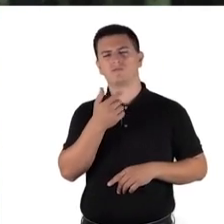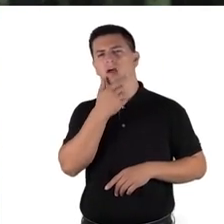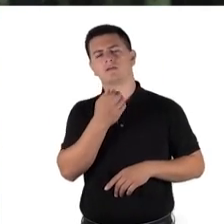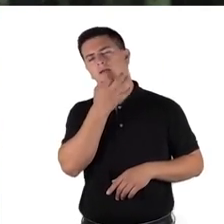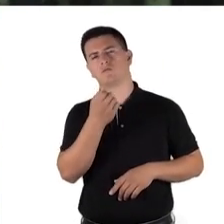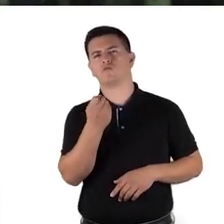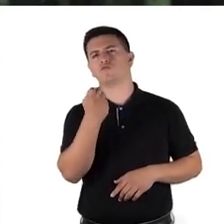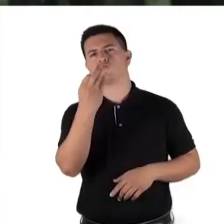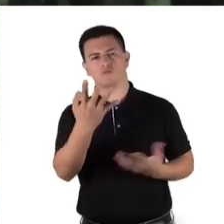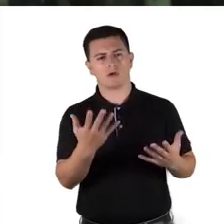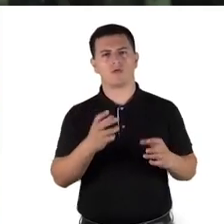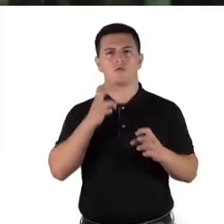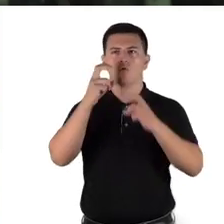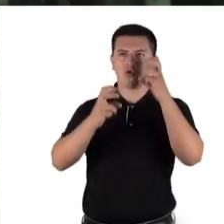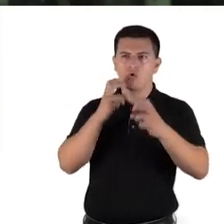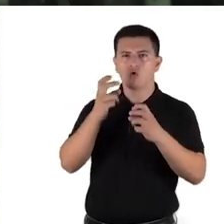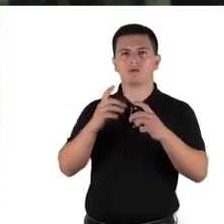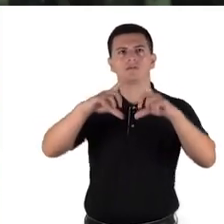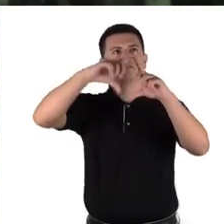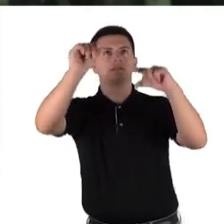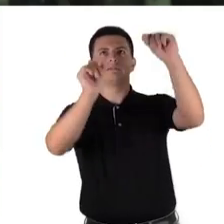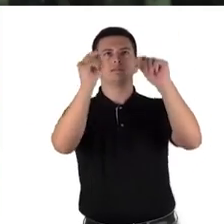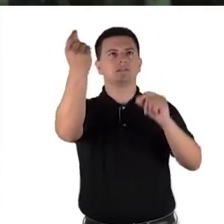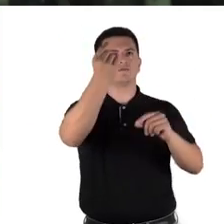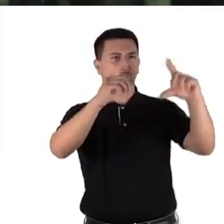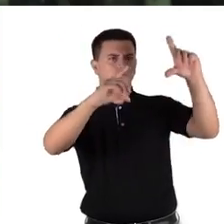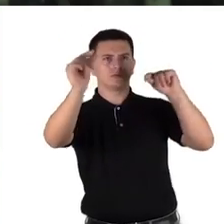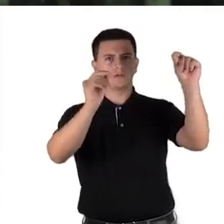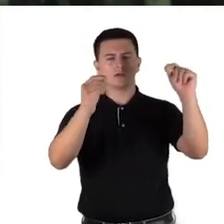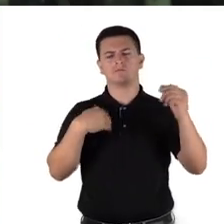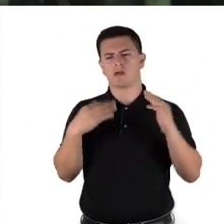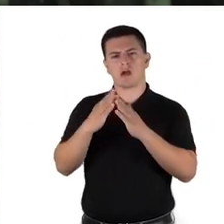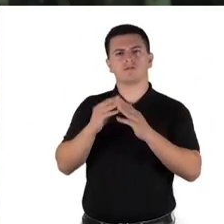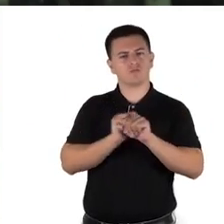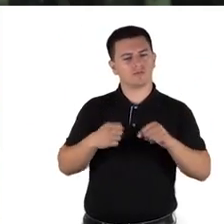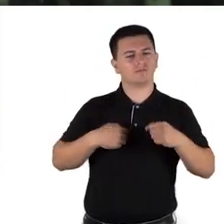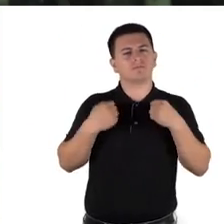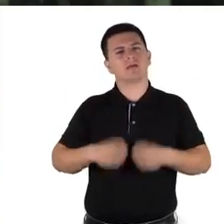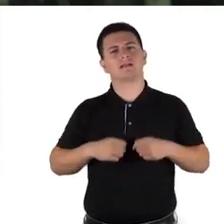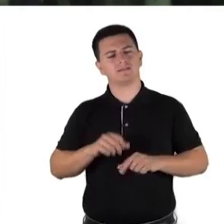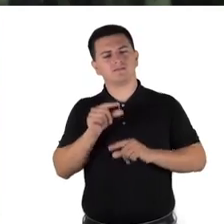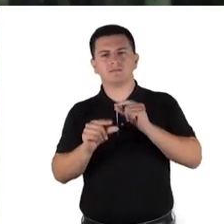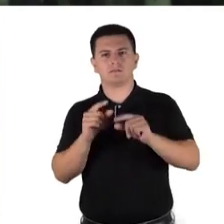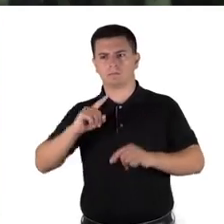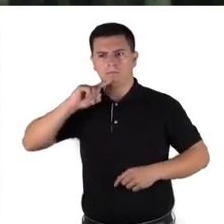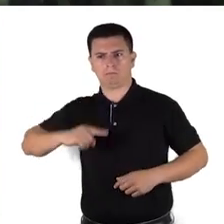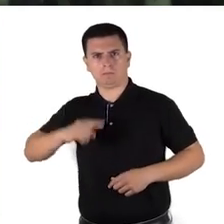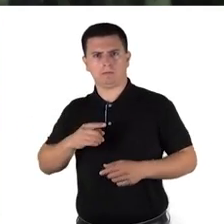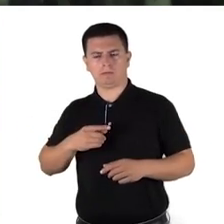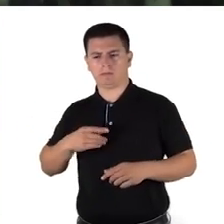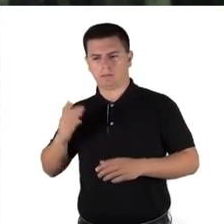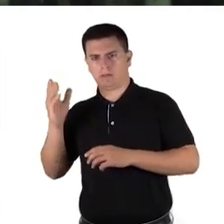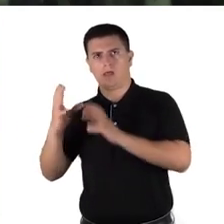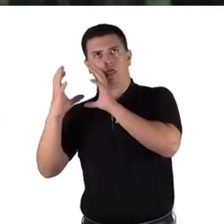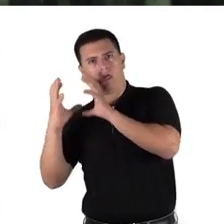constructos muy abstractos, muy ambiguos, ¿verdad? De números, de colores, de formas geométricas, pero en la casa podemos